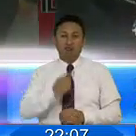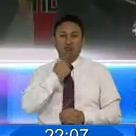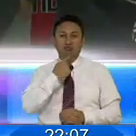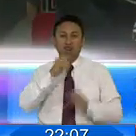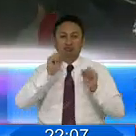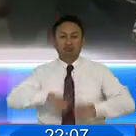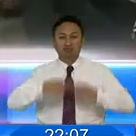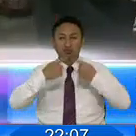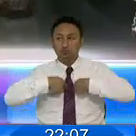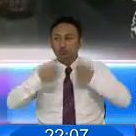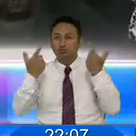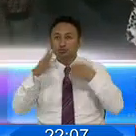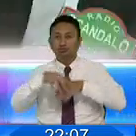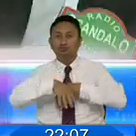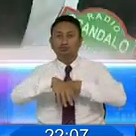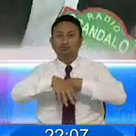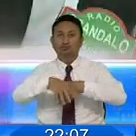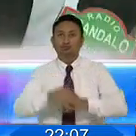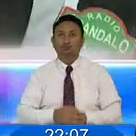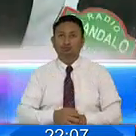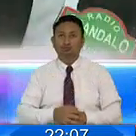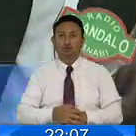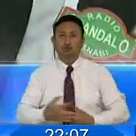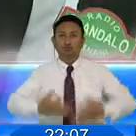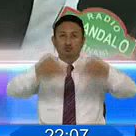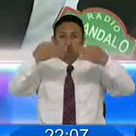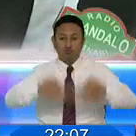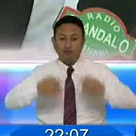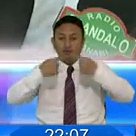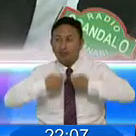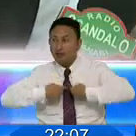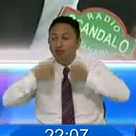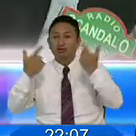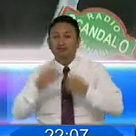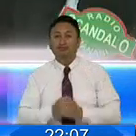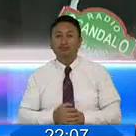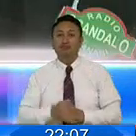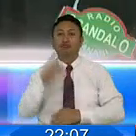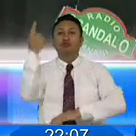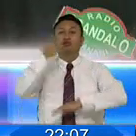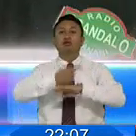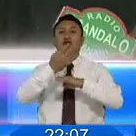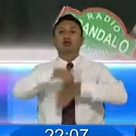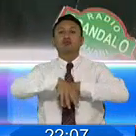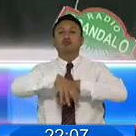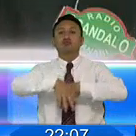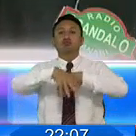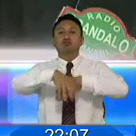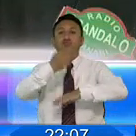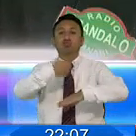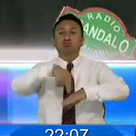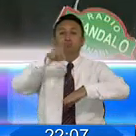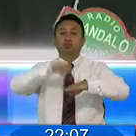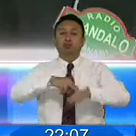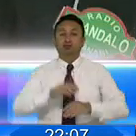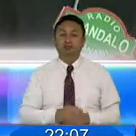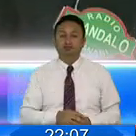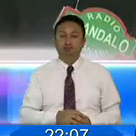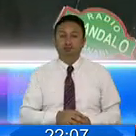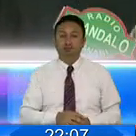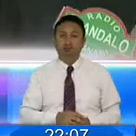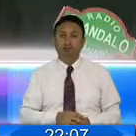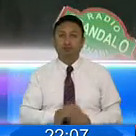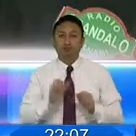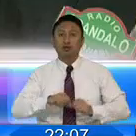a la movilización ratificamos la convocatoria a una jornada de movilización nacional para el